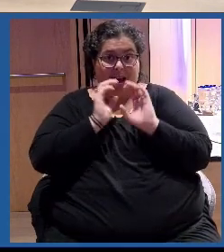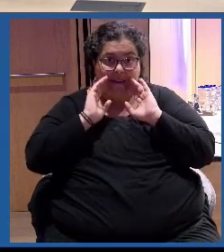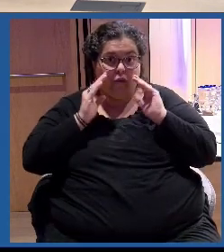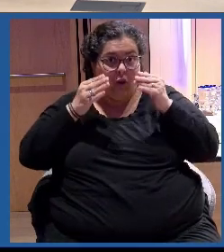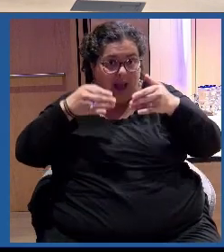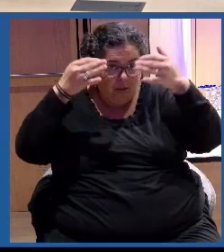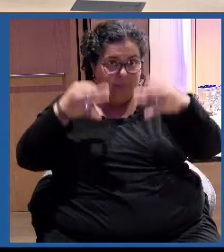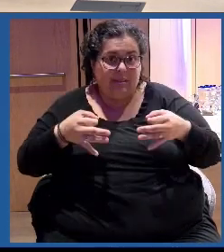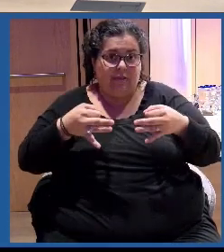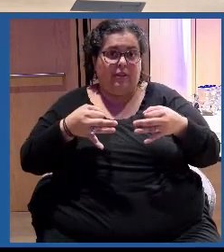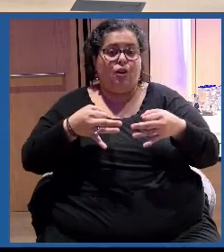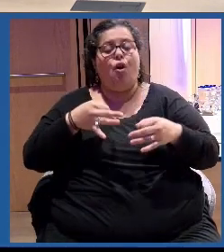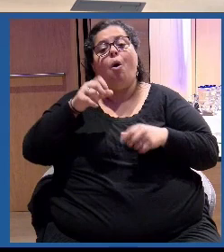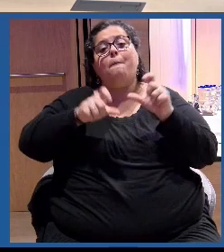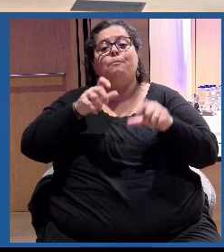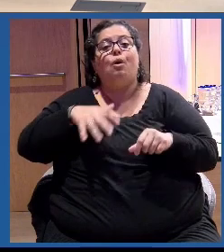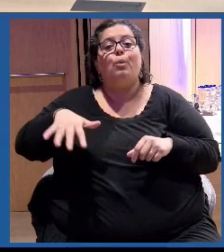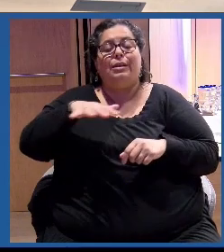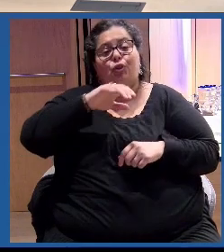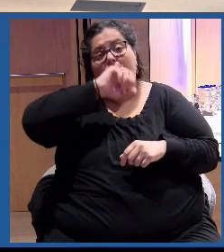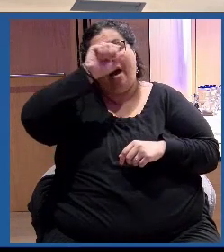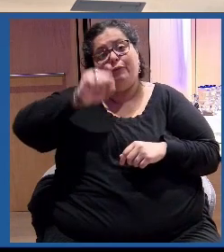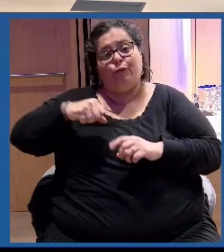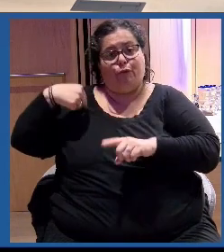enfocado a población afrodescendiente.